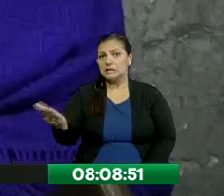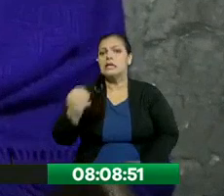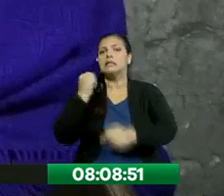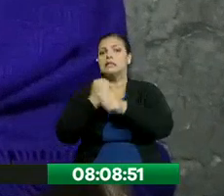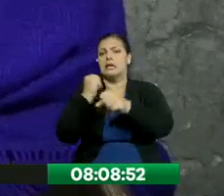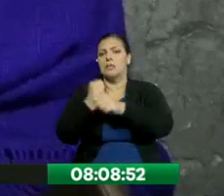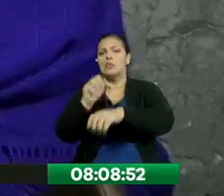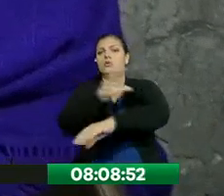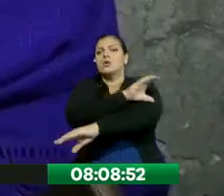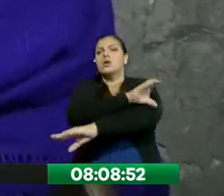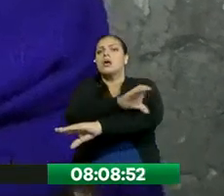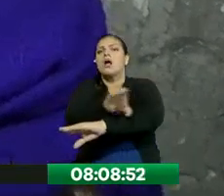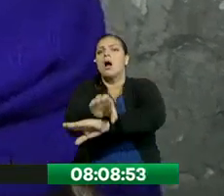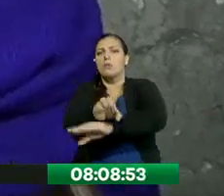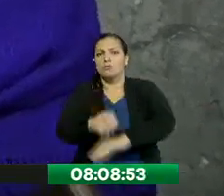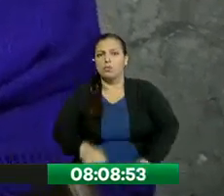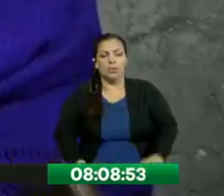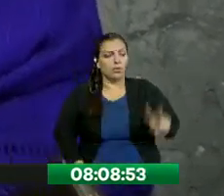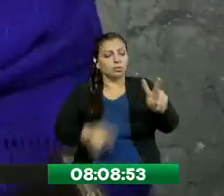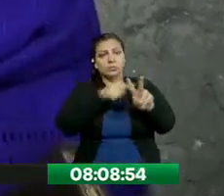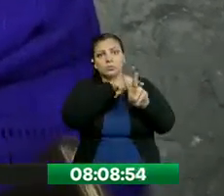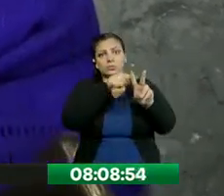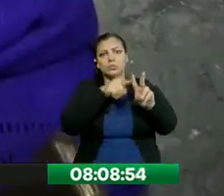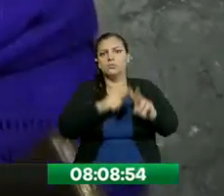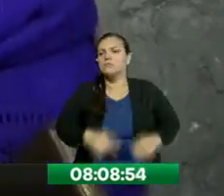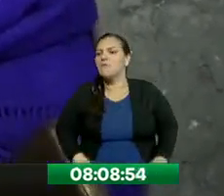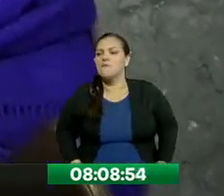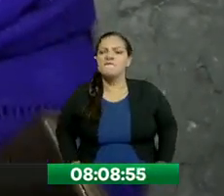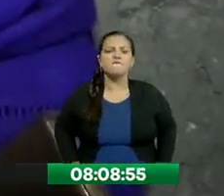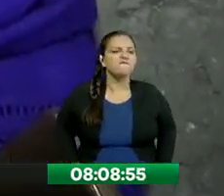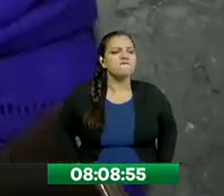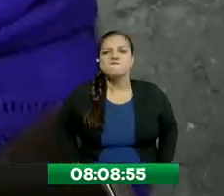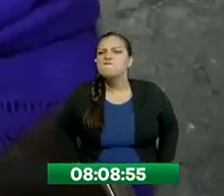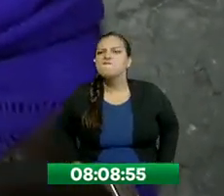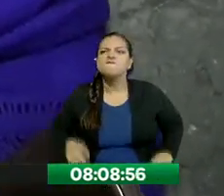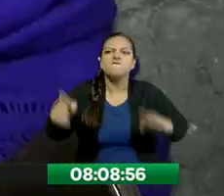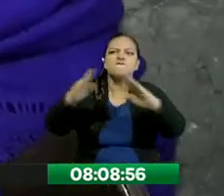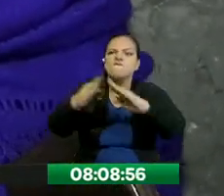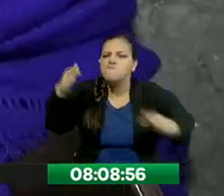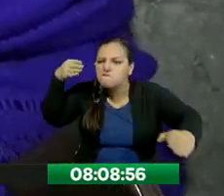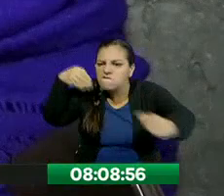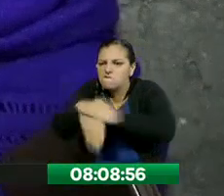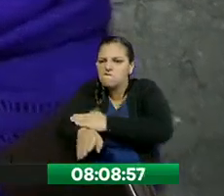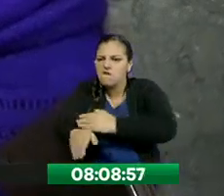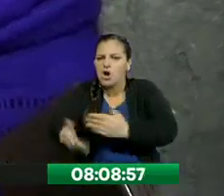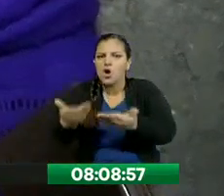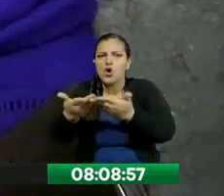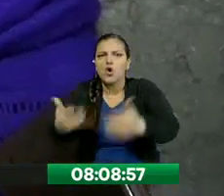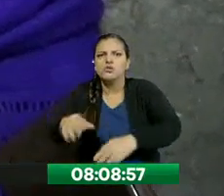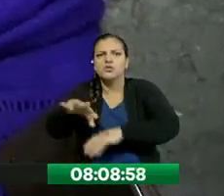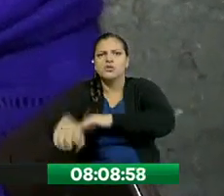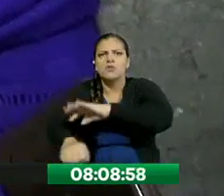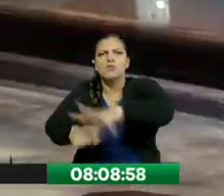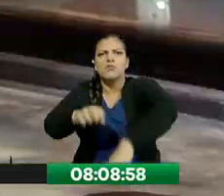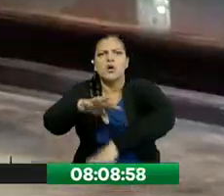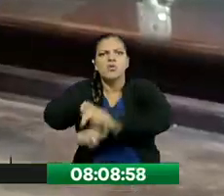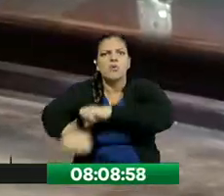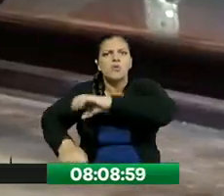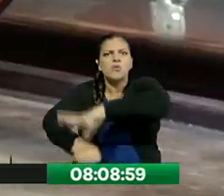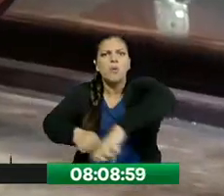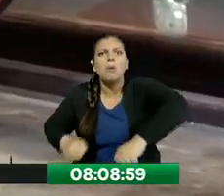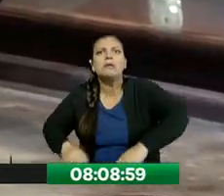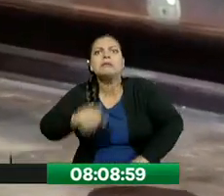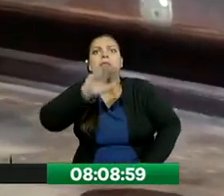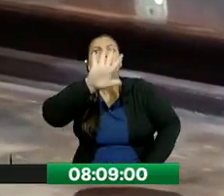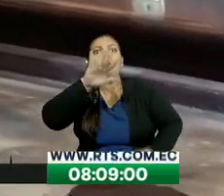cédulas, todito, ropas, todo he ido llevando. ¿Cuánto se llevaron? Un platita, $5,000 ha sido.